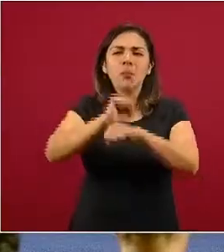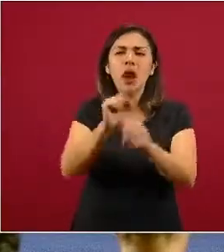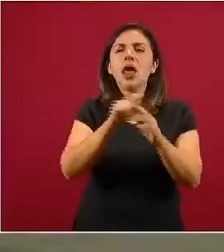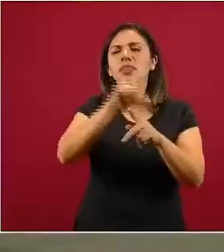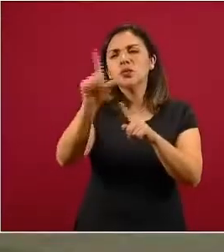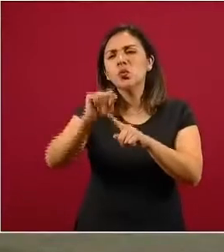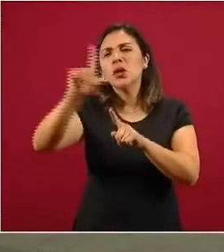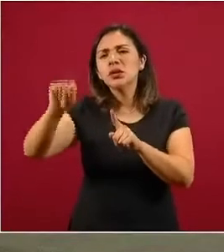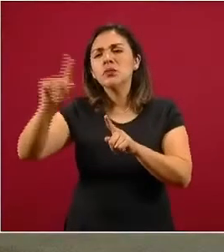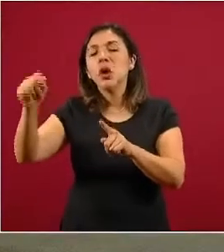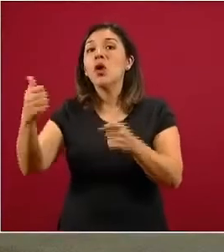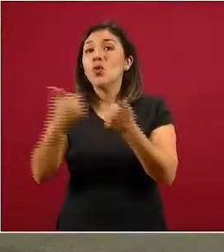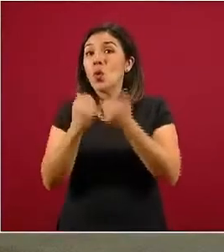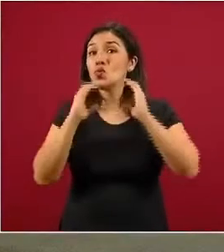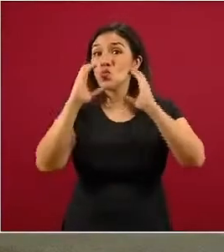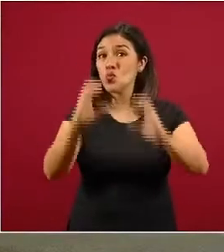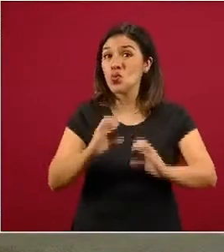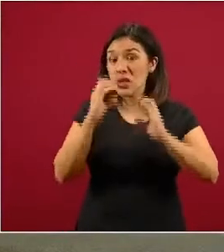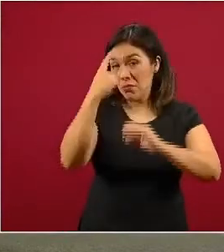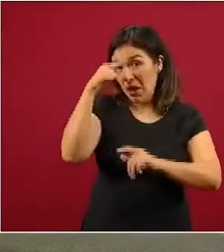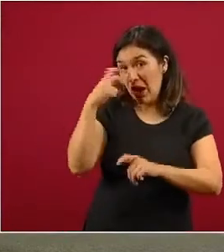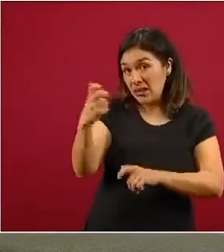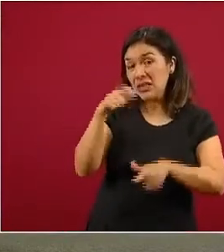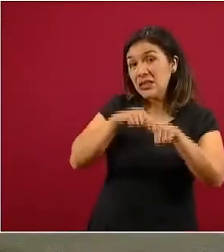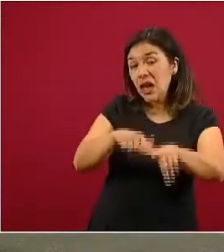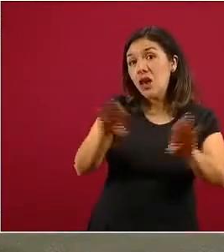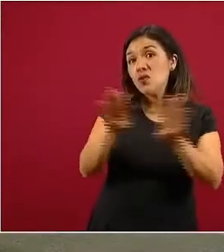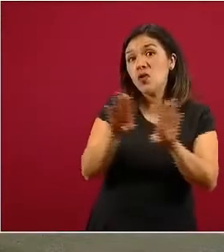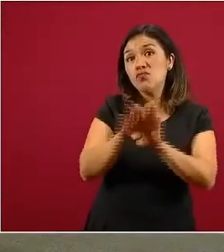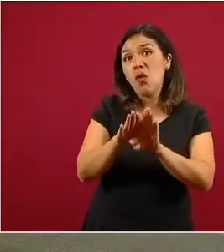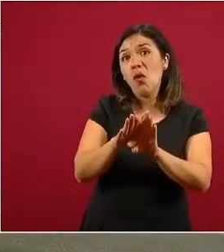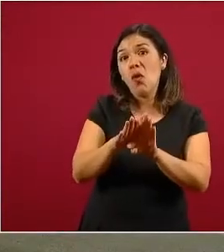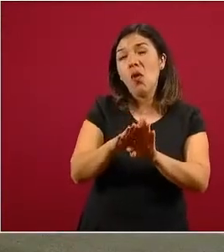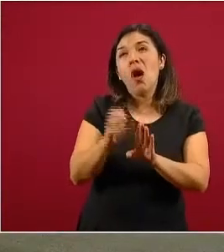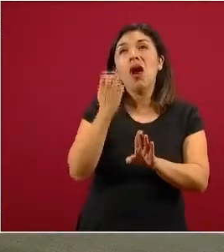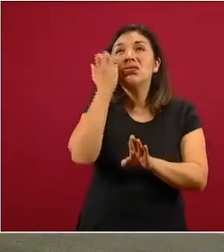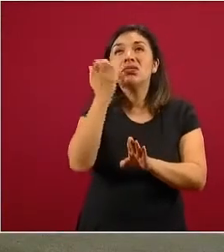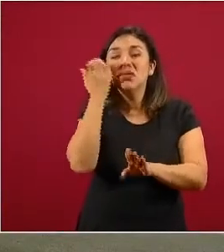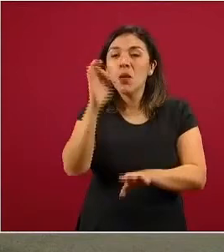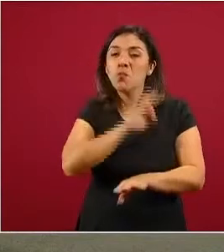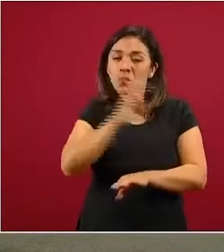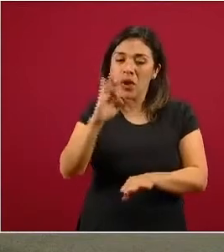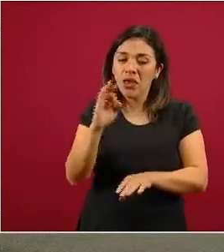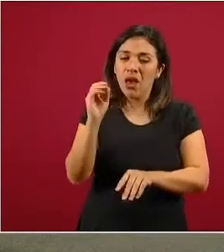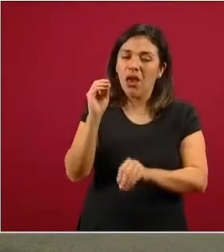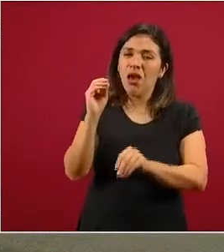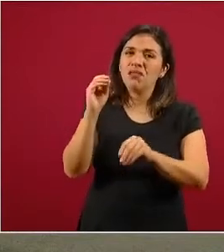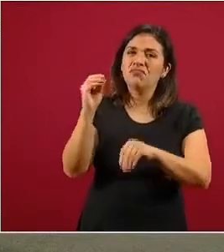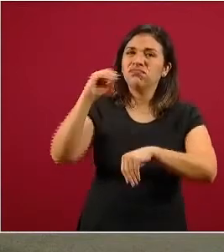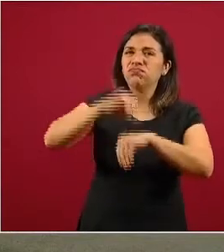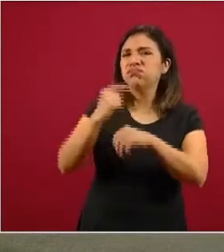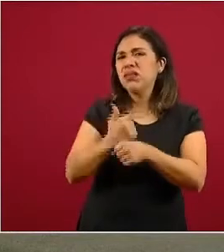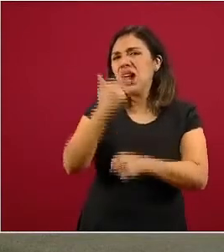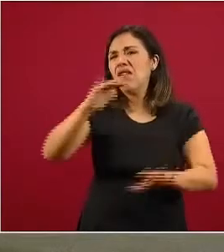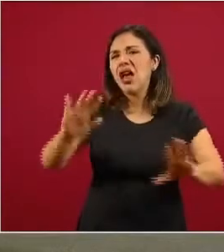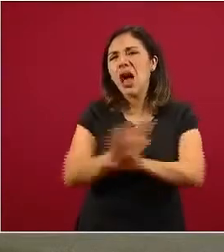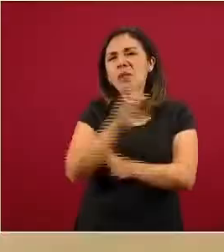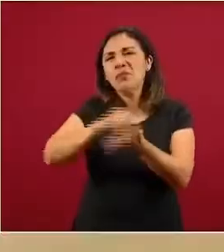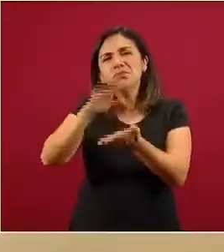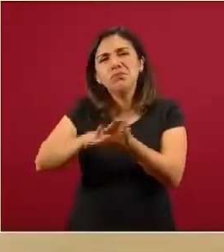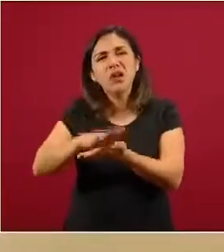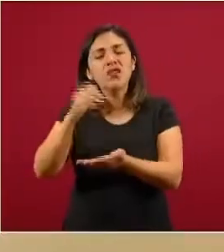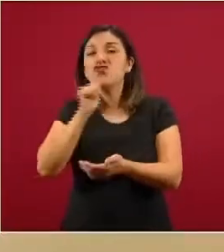líneas de colores son lo esperado y se califica por percentiles. Es una distribución de